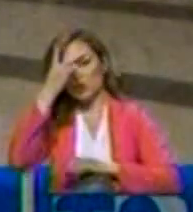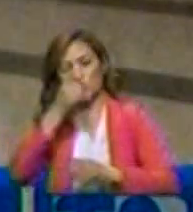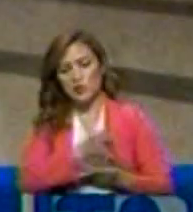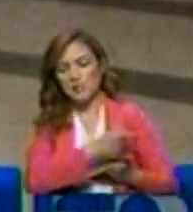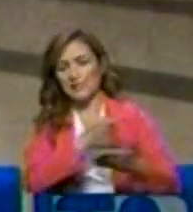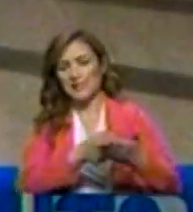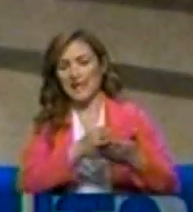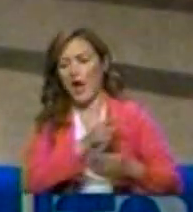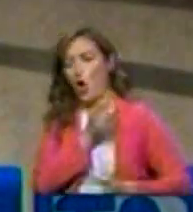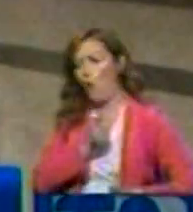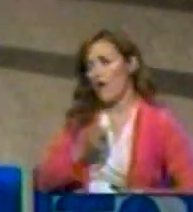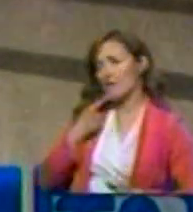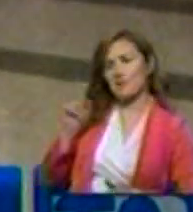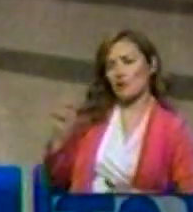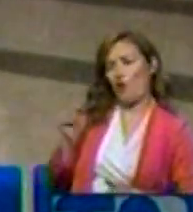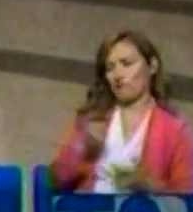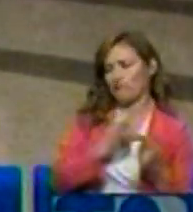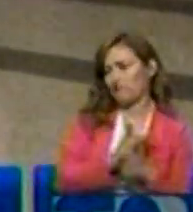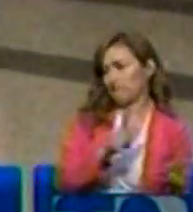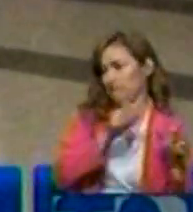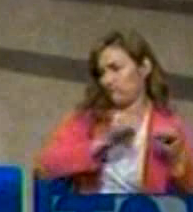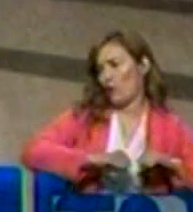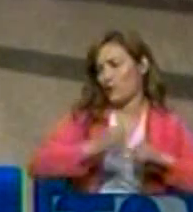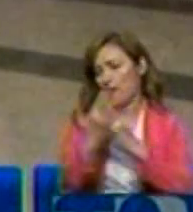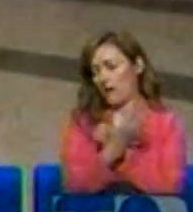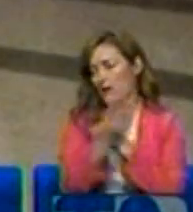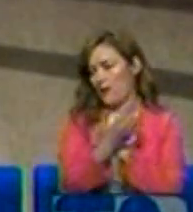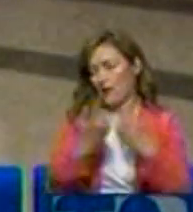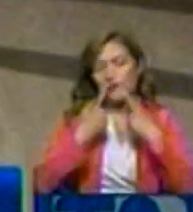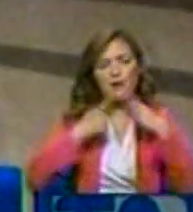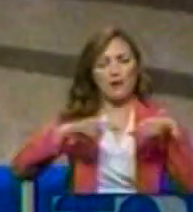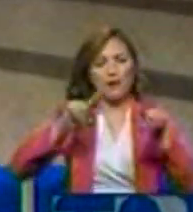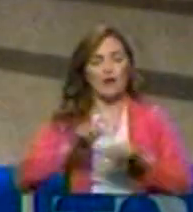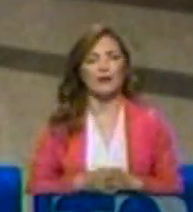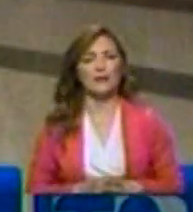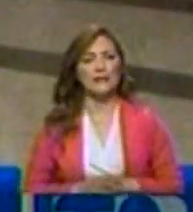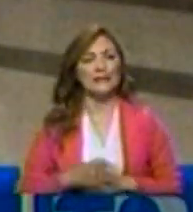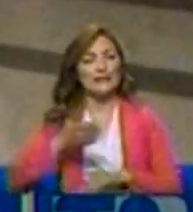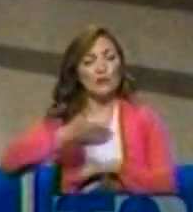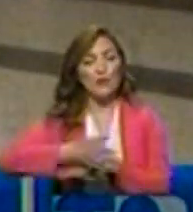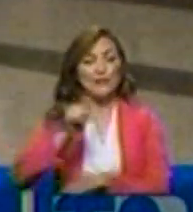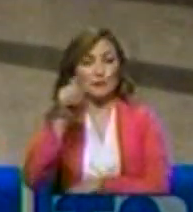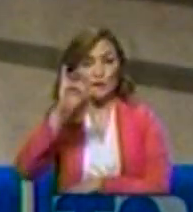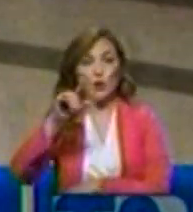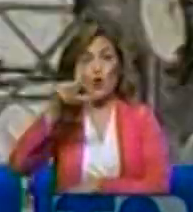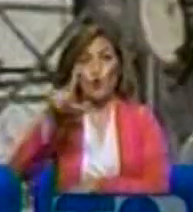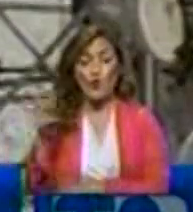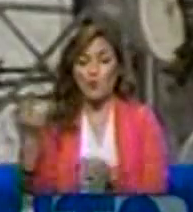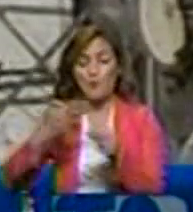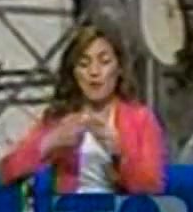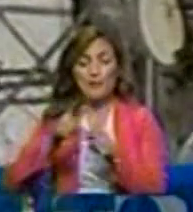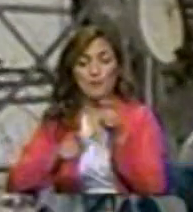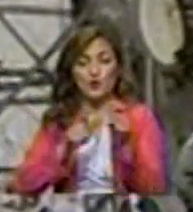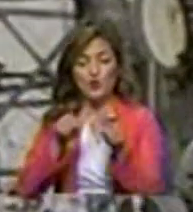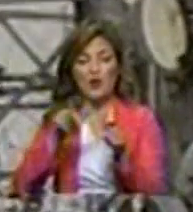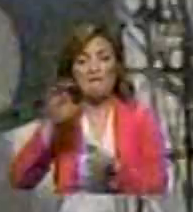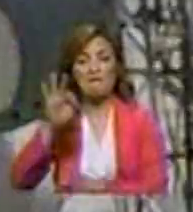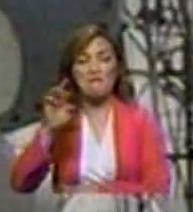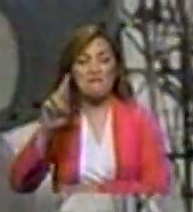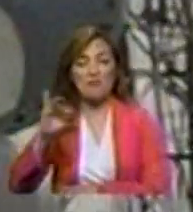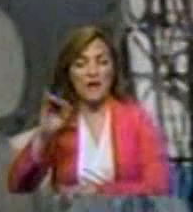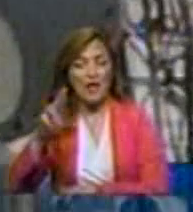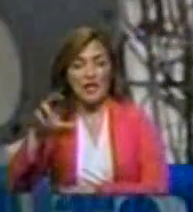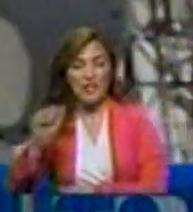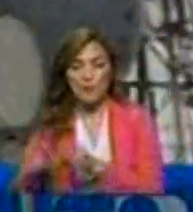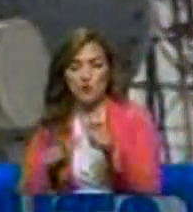próximo 22 de julio ya ella deberán acudir tanto el director de arcot el ricardo freire como los demandantes a través de un comunicado